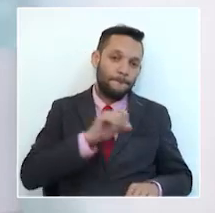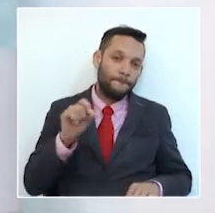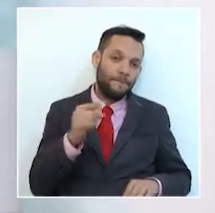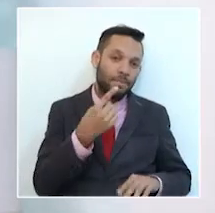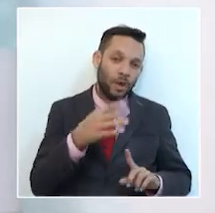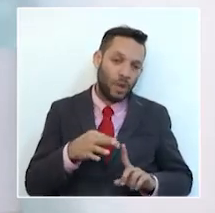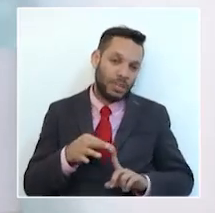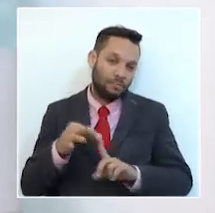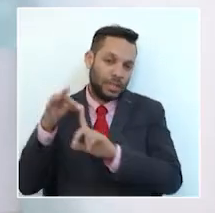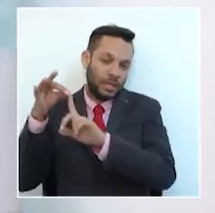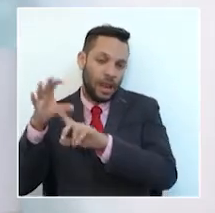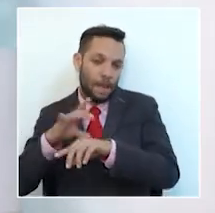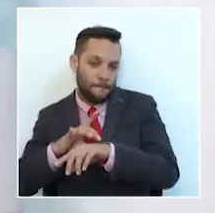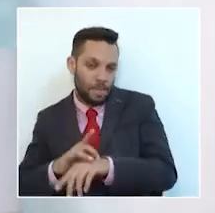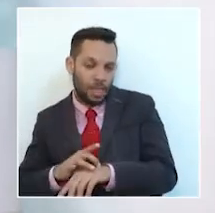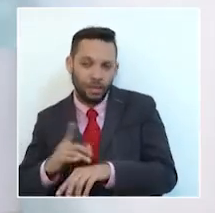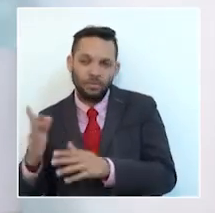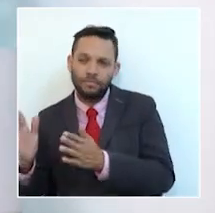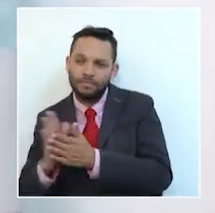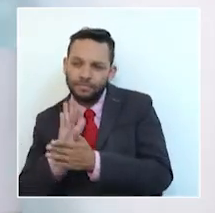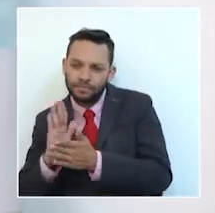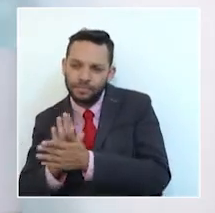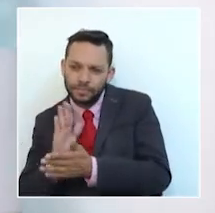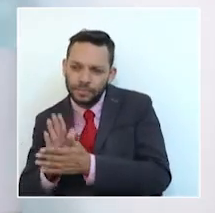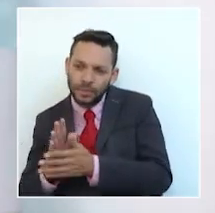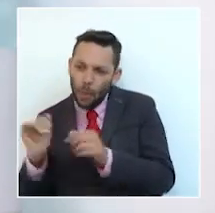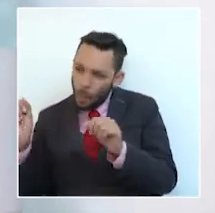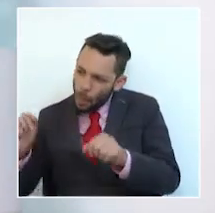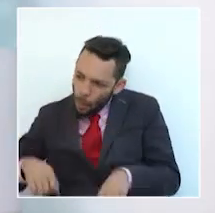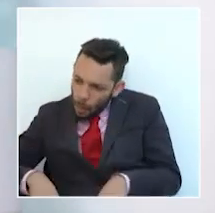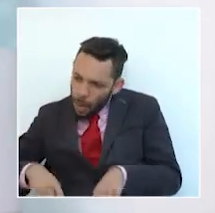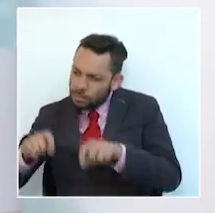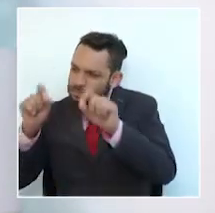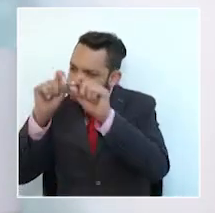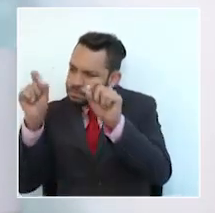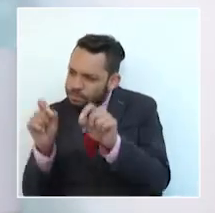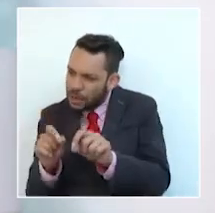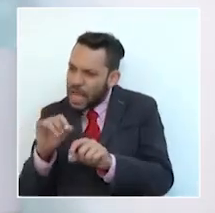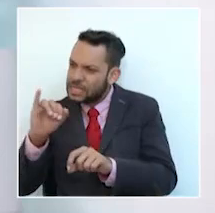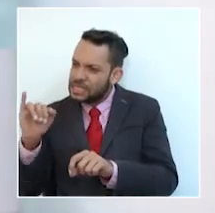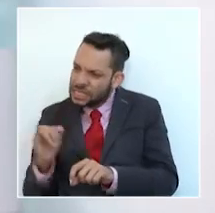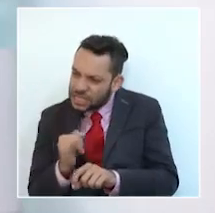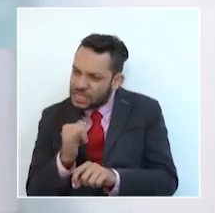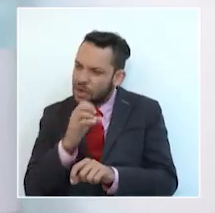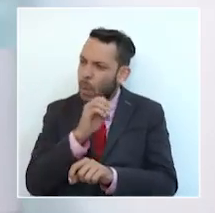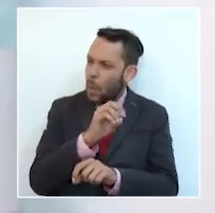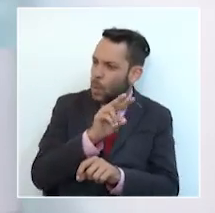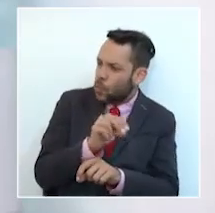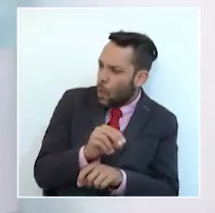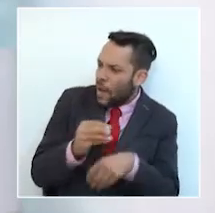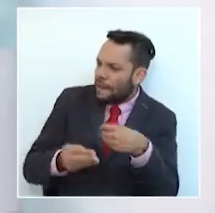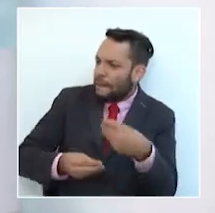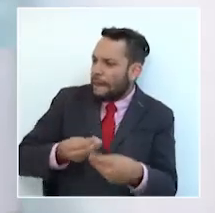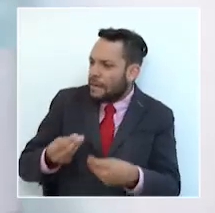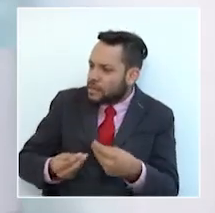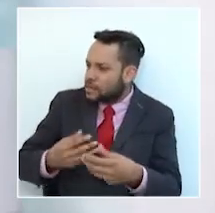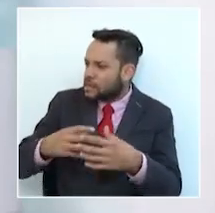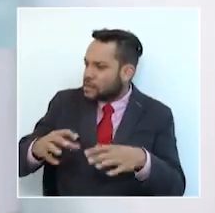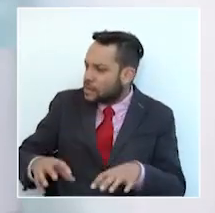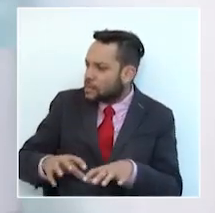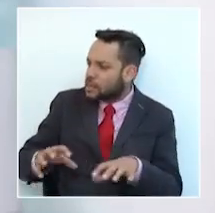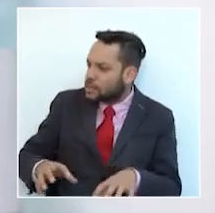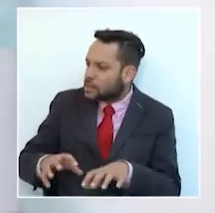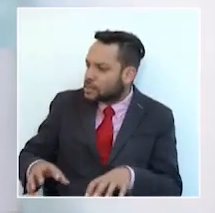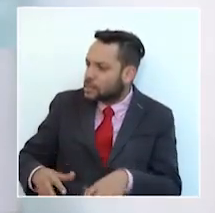especialista se le consulta y después él le dirá si si lo puede ingerir o lo ingerido le puede ser